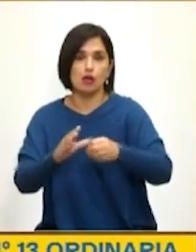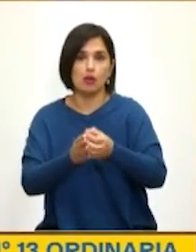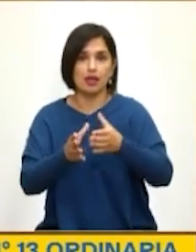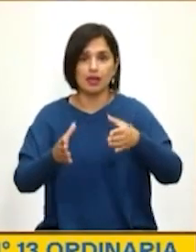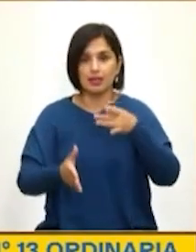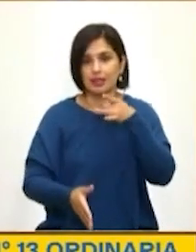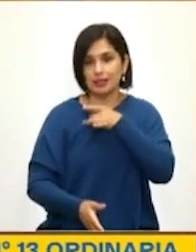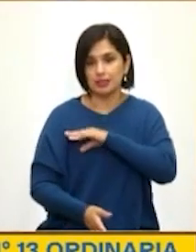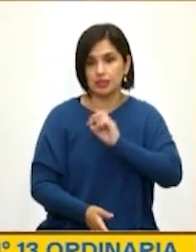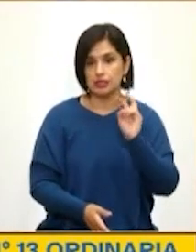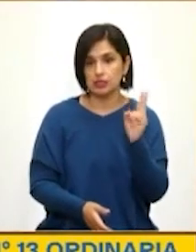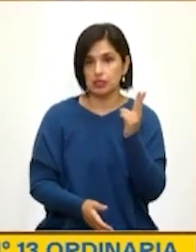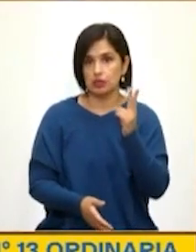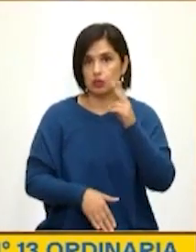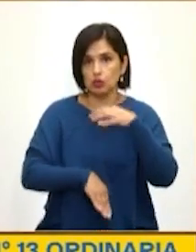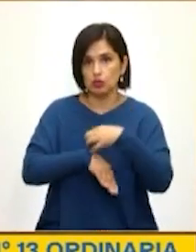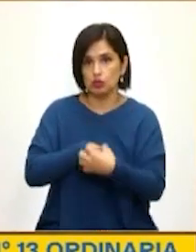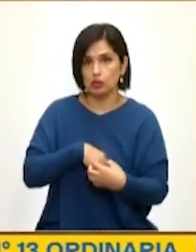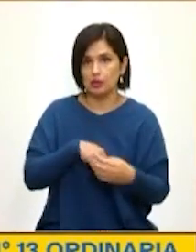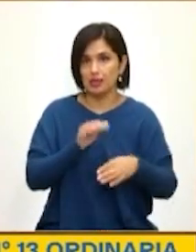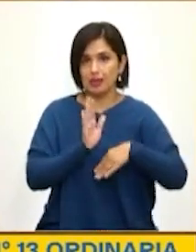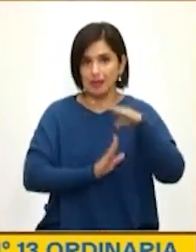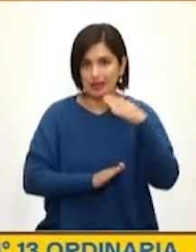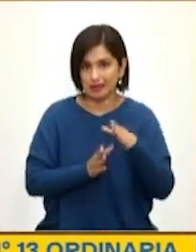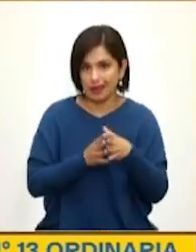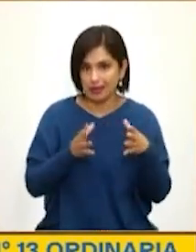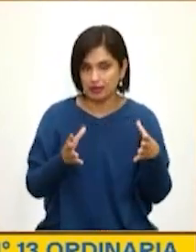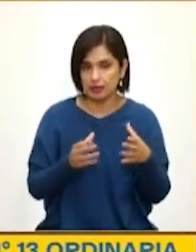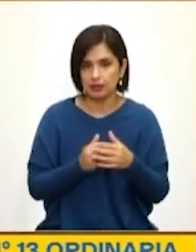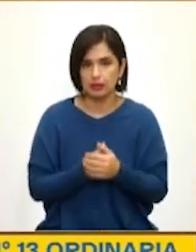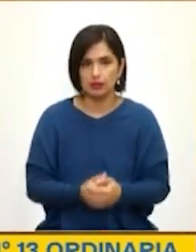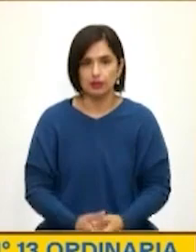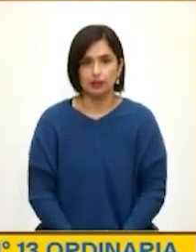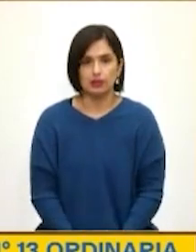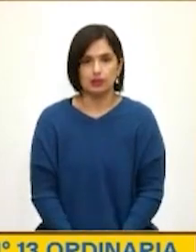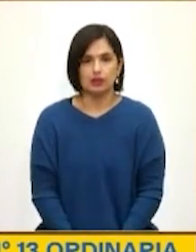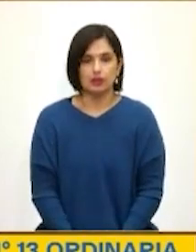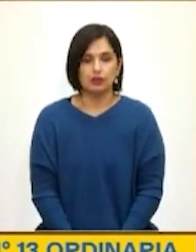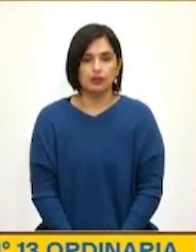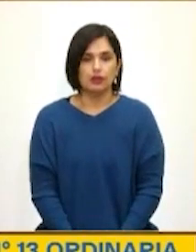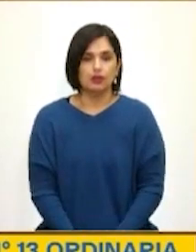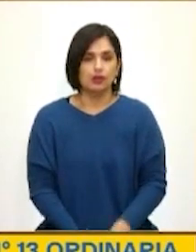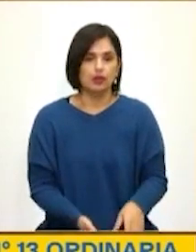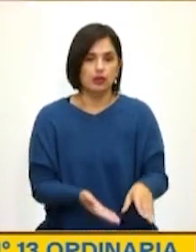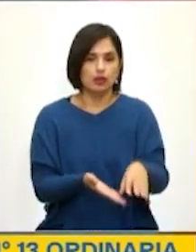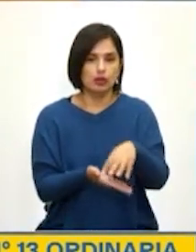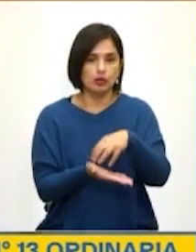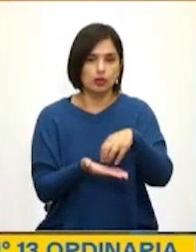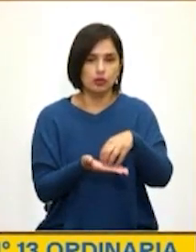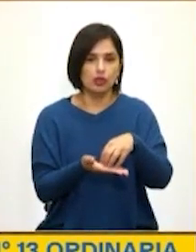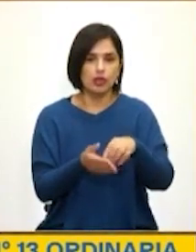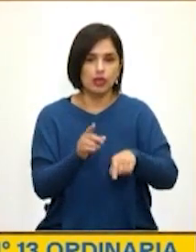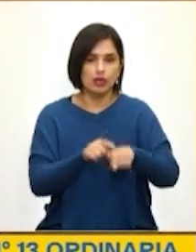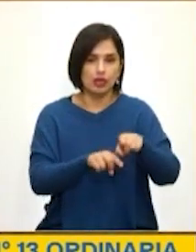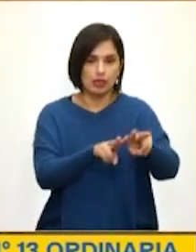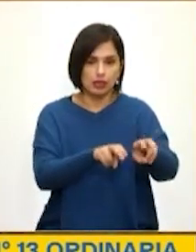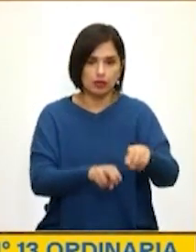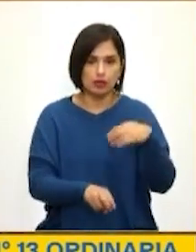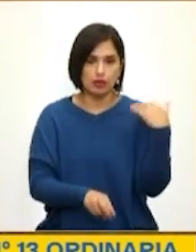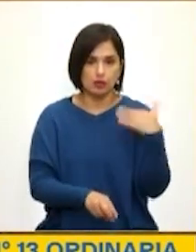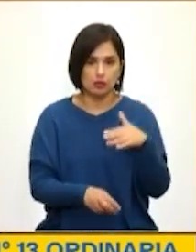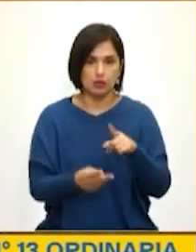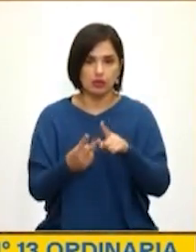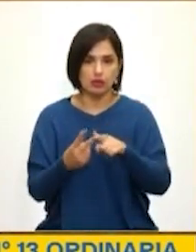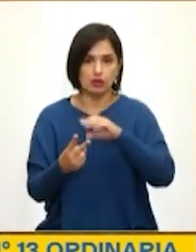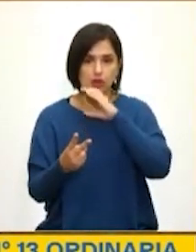chile segundo más grande de Sudamérica ribereño a localidades agrícolas importantes tenemos dos